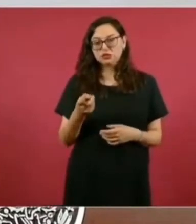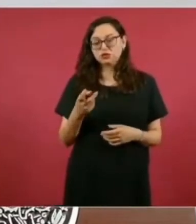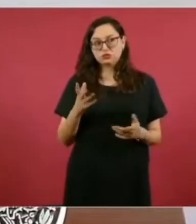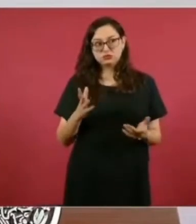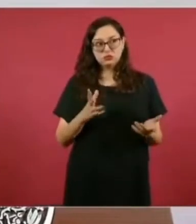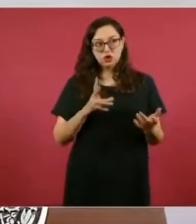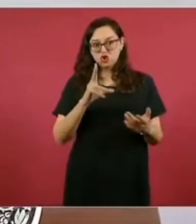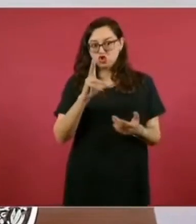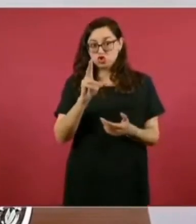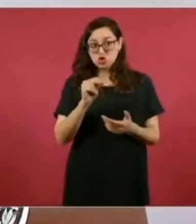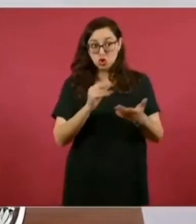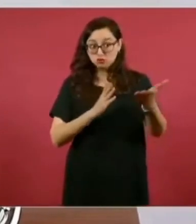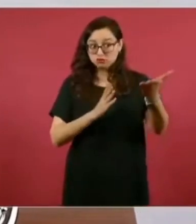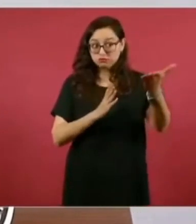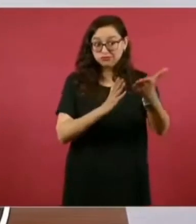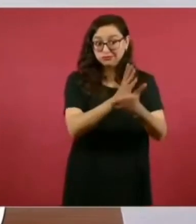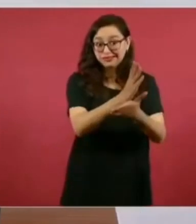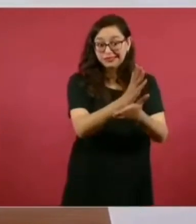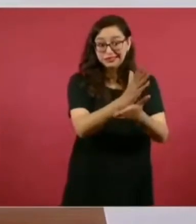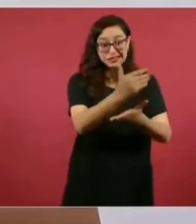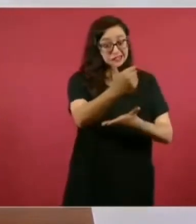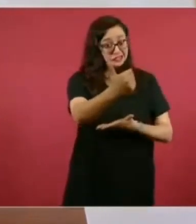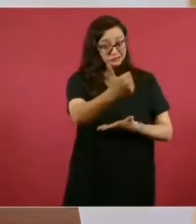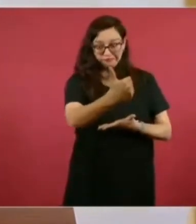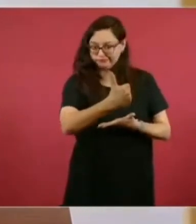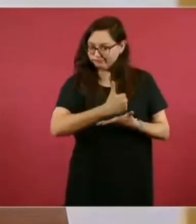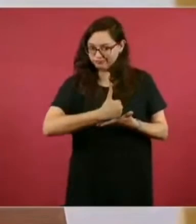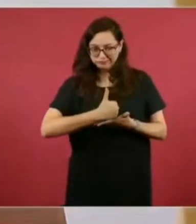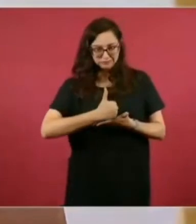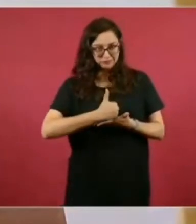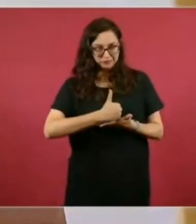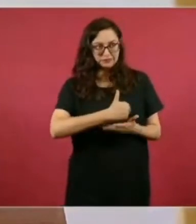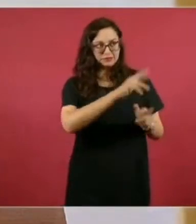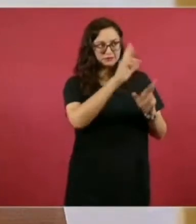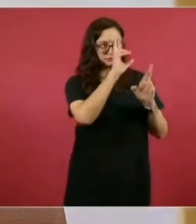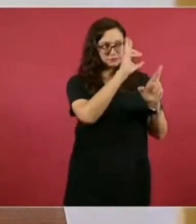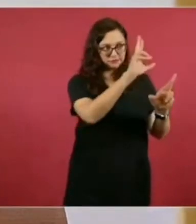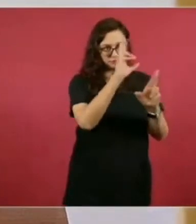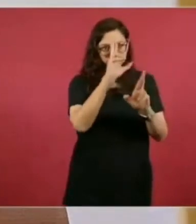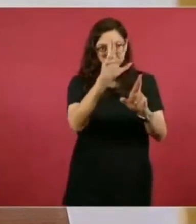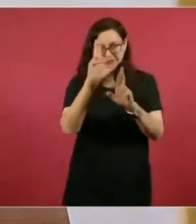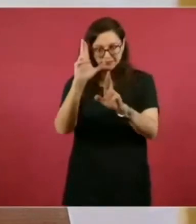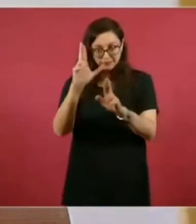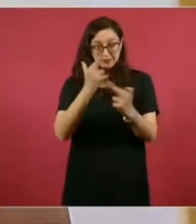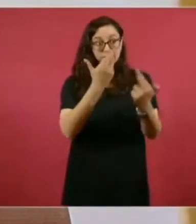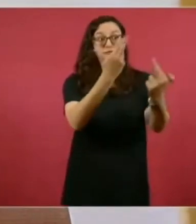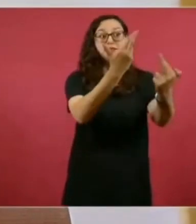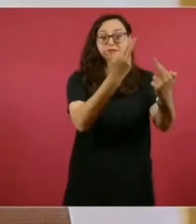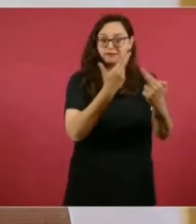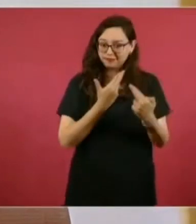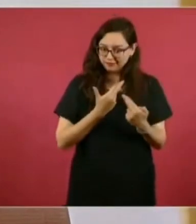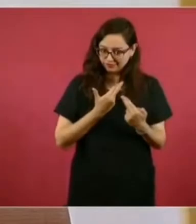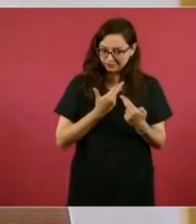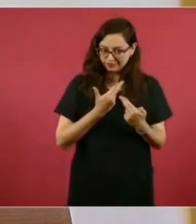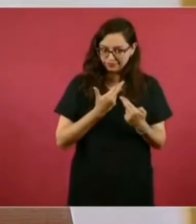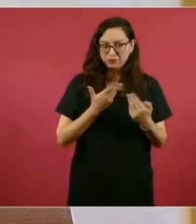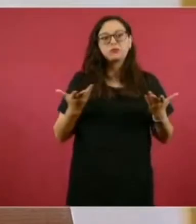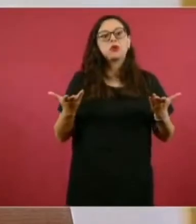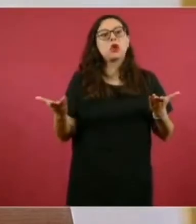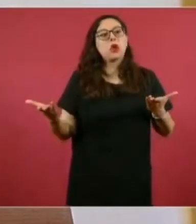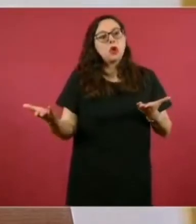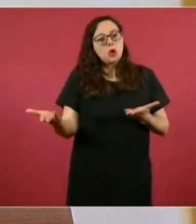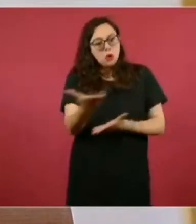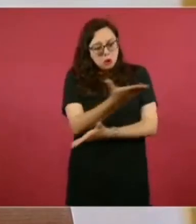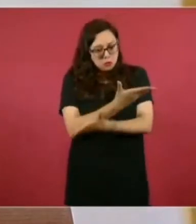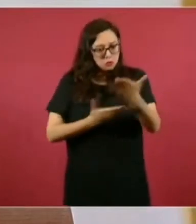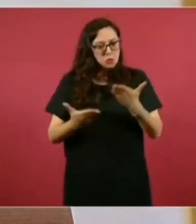intervención, de autodeterminación de los pueblos, de cooperación para el desarrollo,